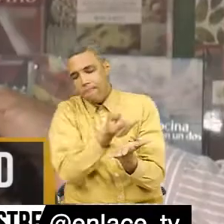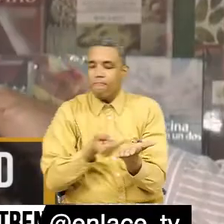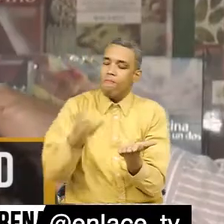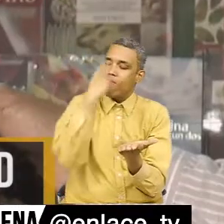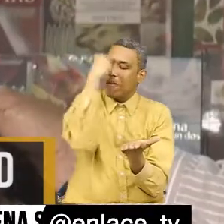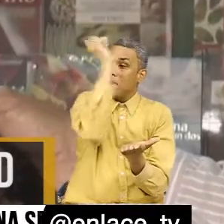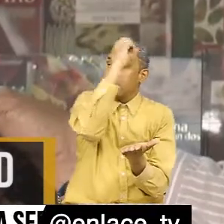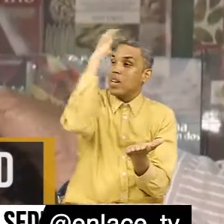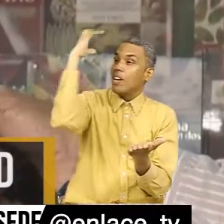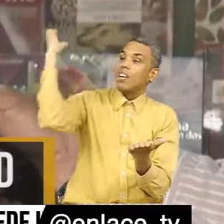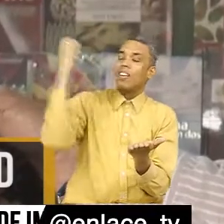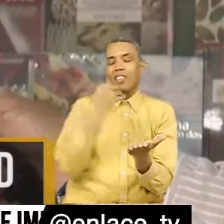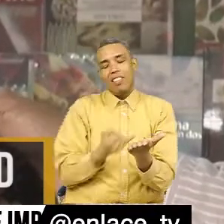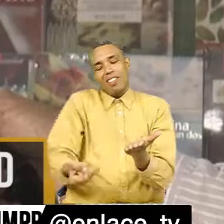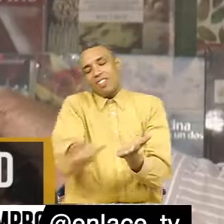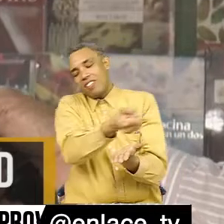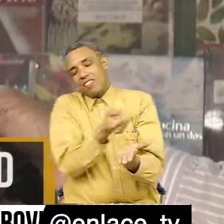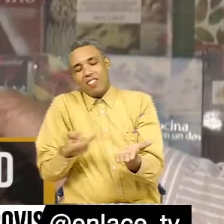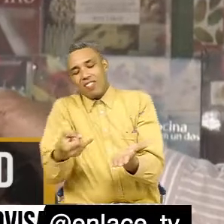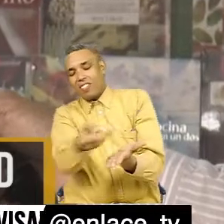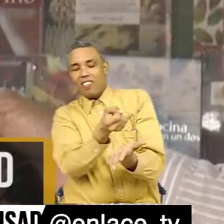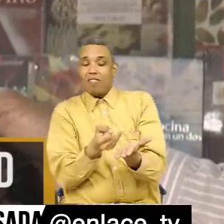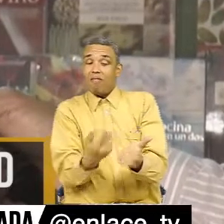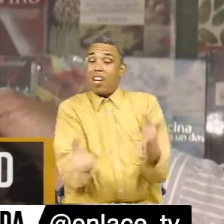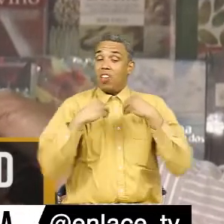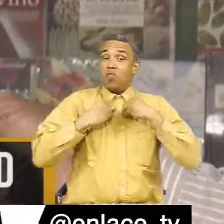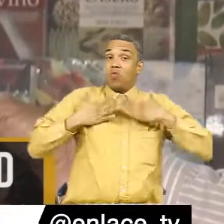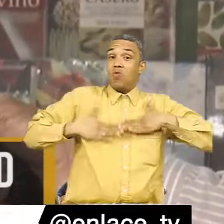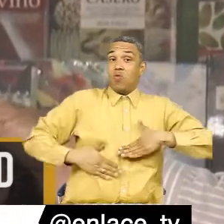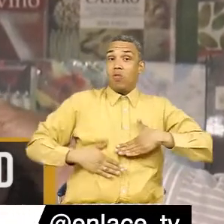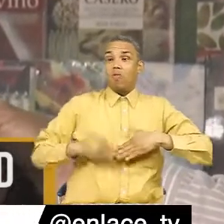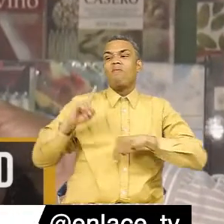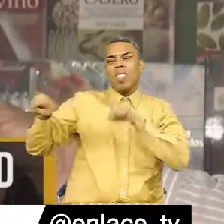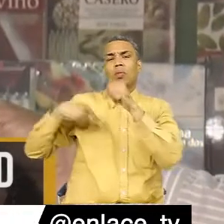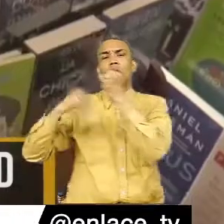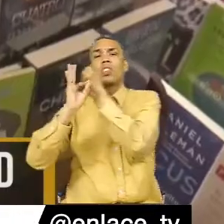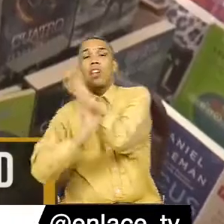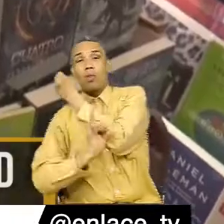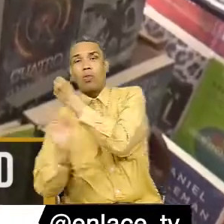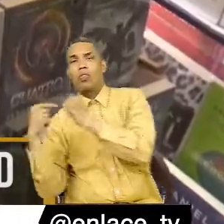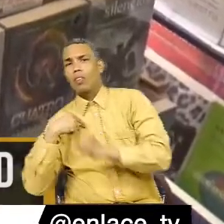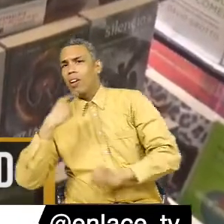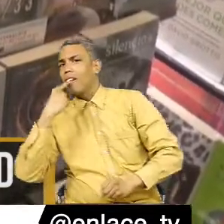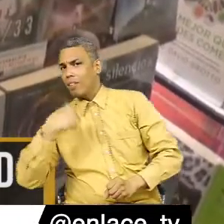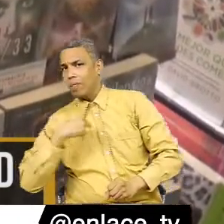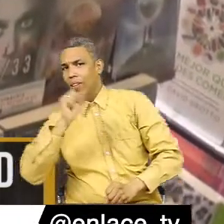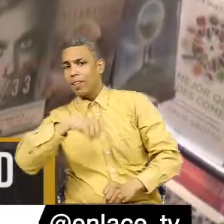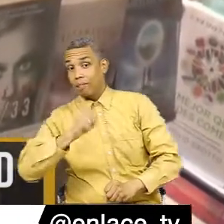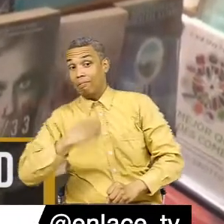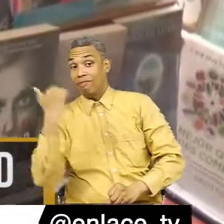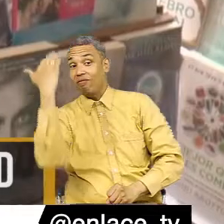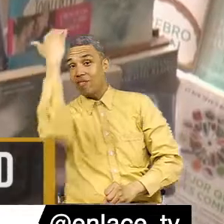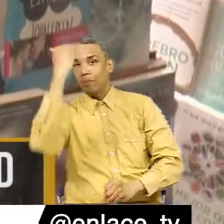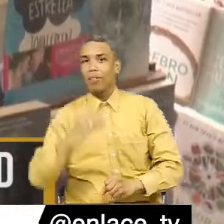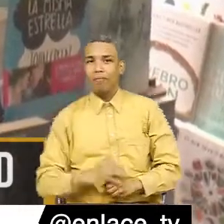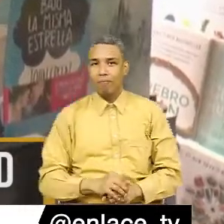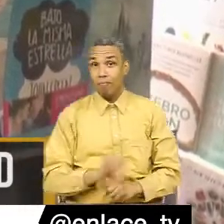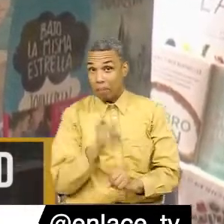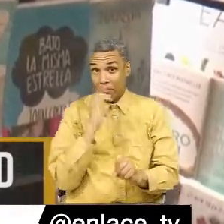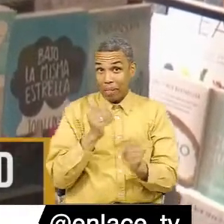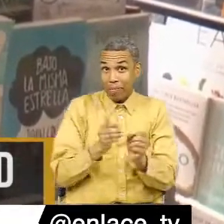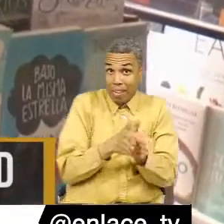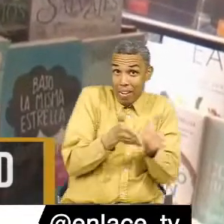a colorear, empiezas a transmitir lo que tienes en ese momento y lo sacas. O sea, lo importante es que tú estás sacando lo que tienes. Recuerde que no hay mejor regalo que regalar cultura. Regale